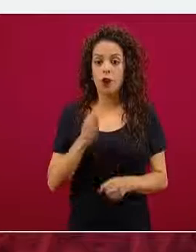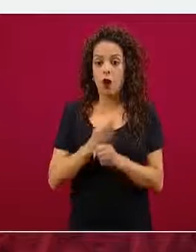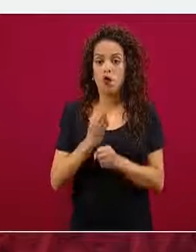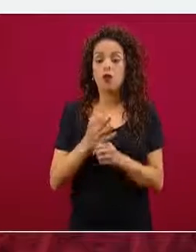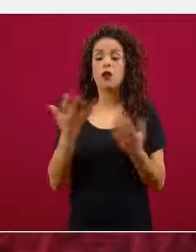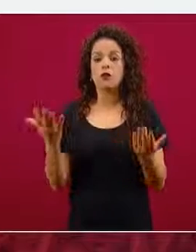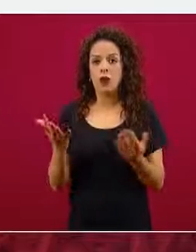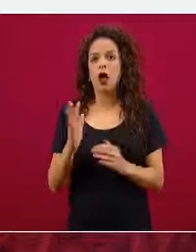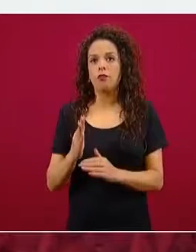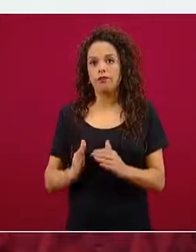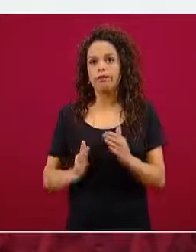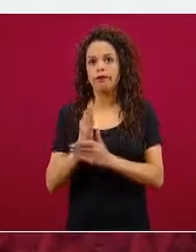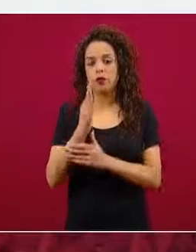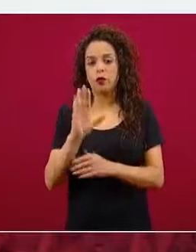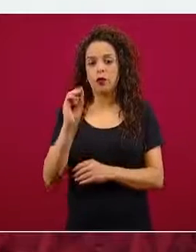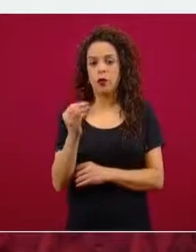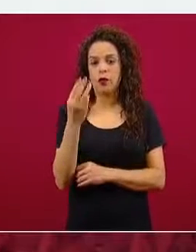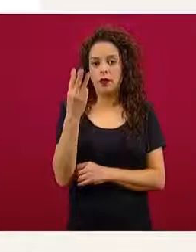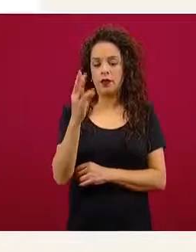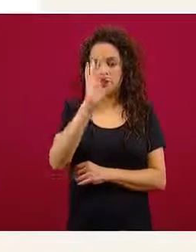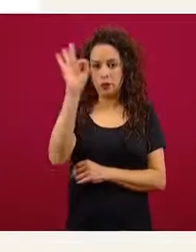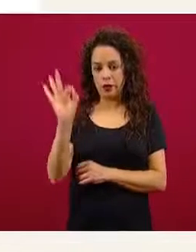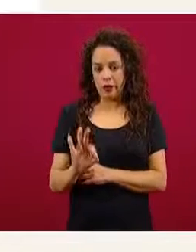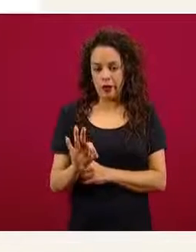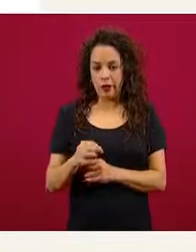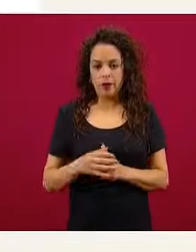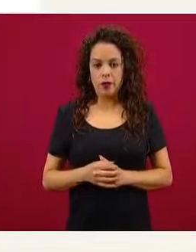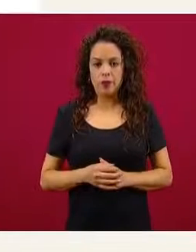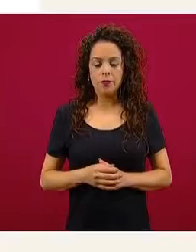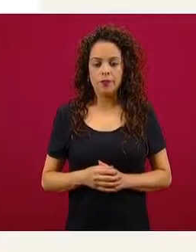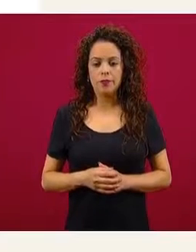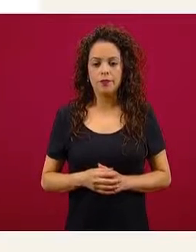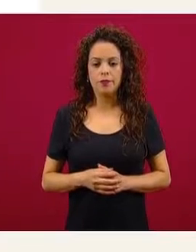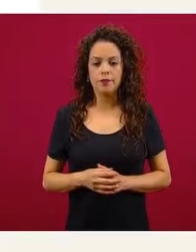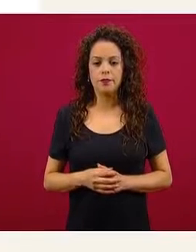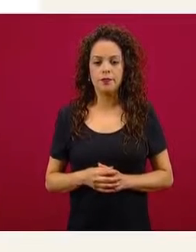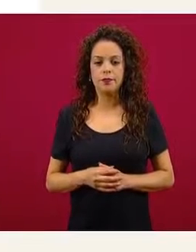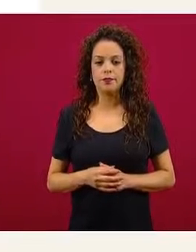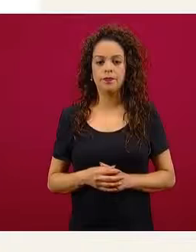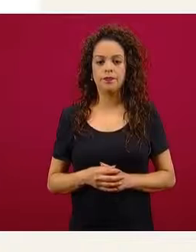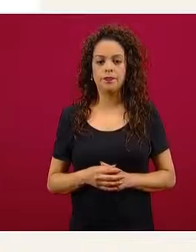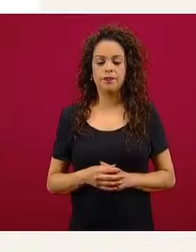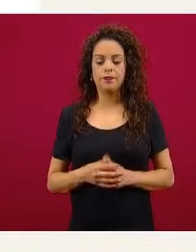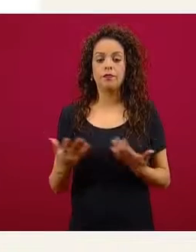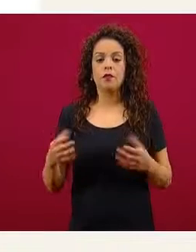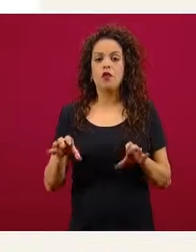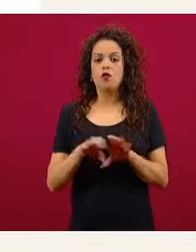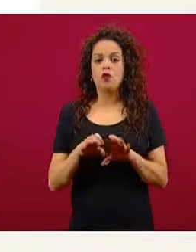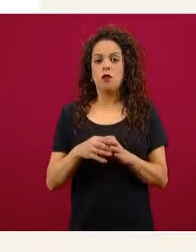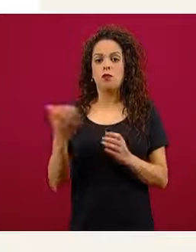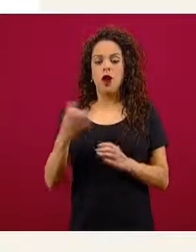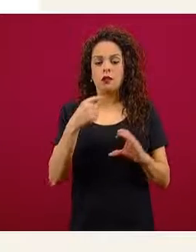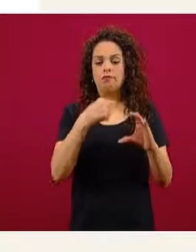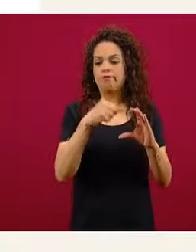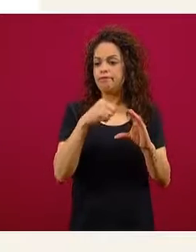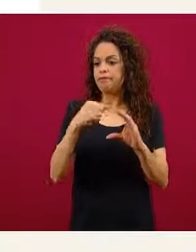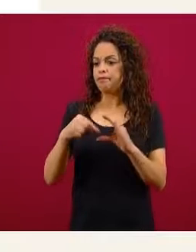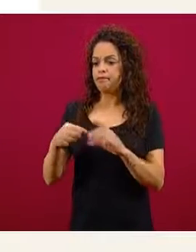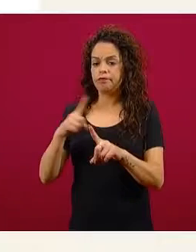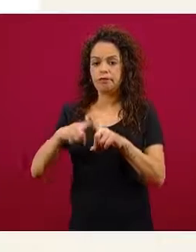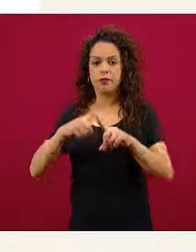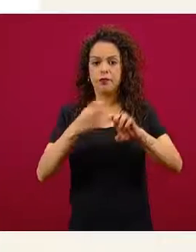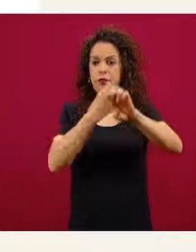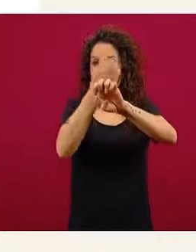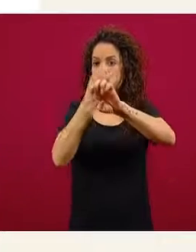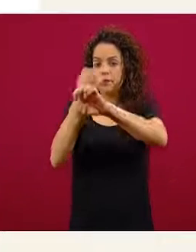93%. Y decirles, bueno, cómo se está distribuyendo el apoyo en los distintos estados